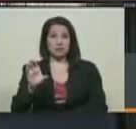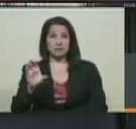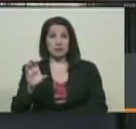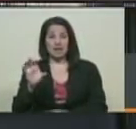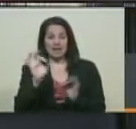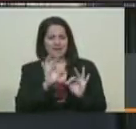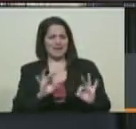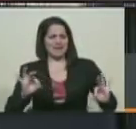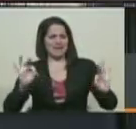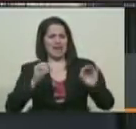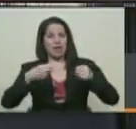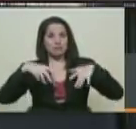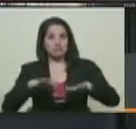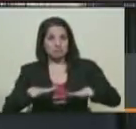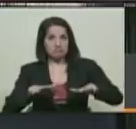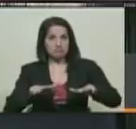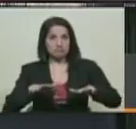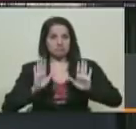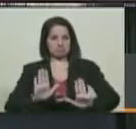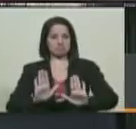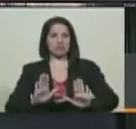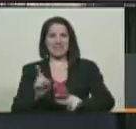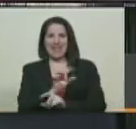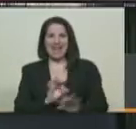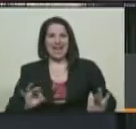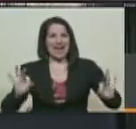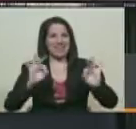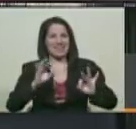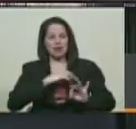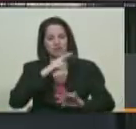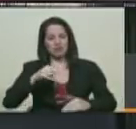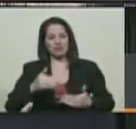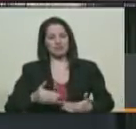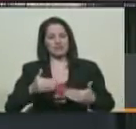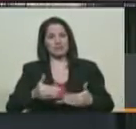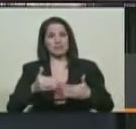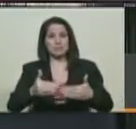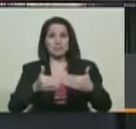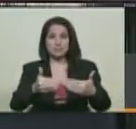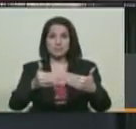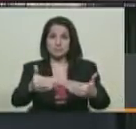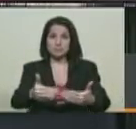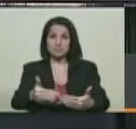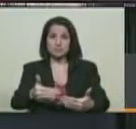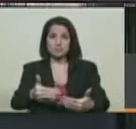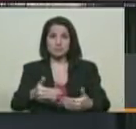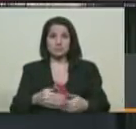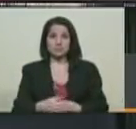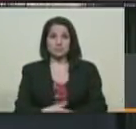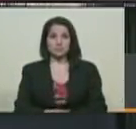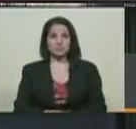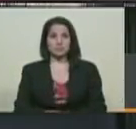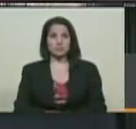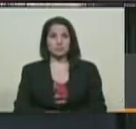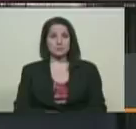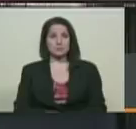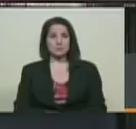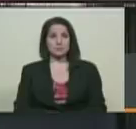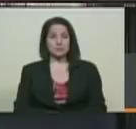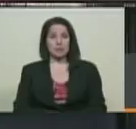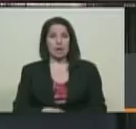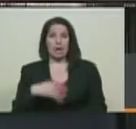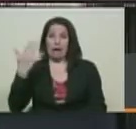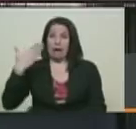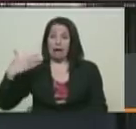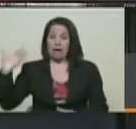a detener, nada, ni nadie nos va a detener. La Asamblea Nacional Constituyente vino a llenar un vacío